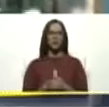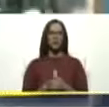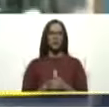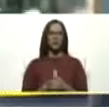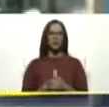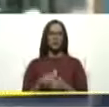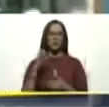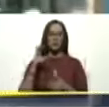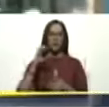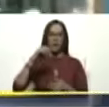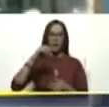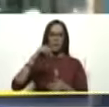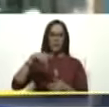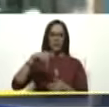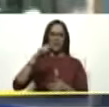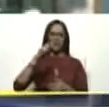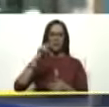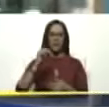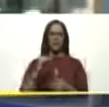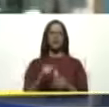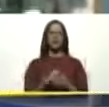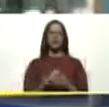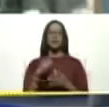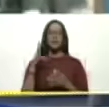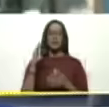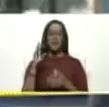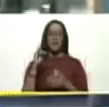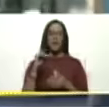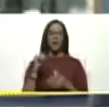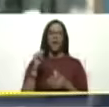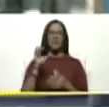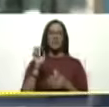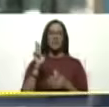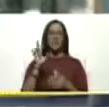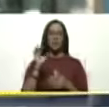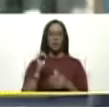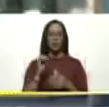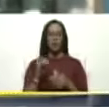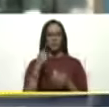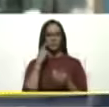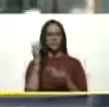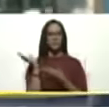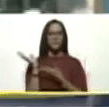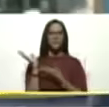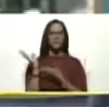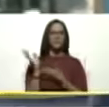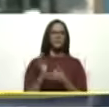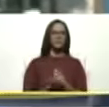los CPT del sector hierro y acero, Alberto Hurtado. Compañero Alberto.